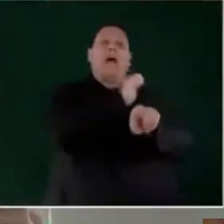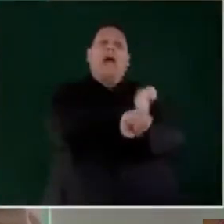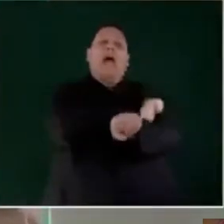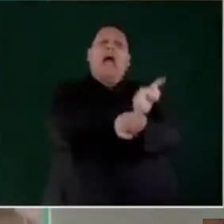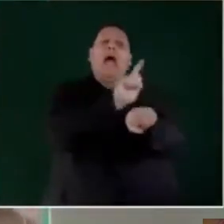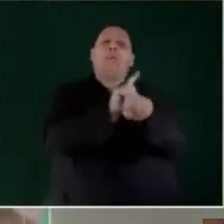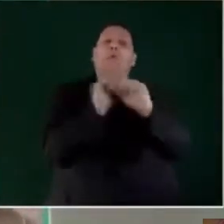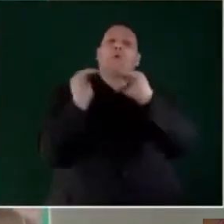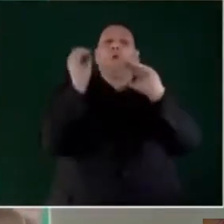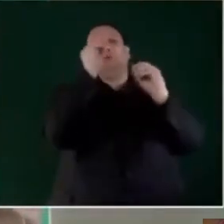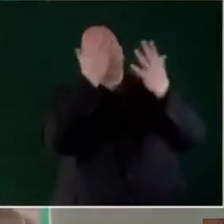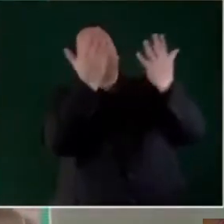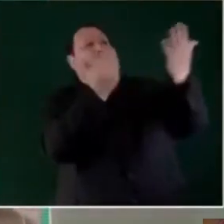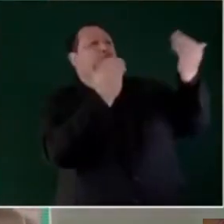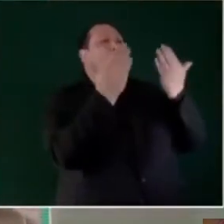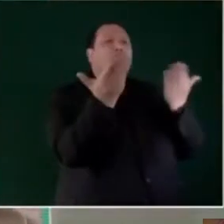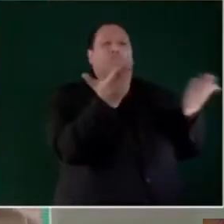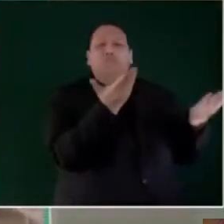la democracia.